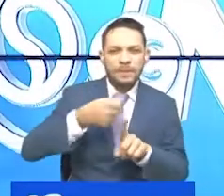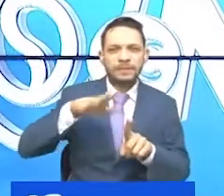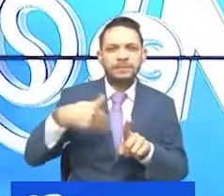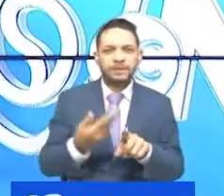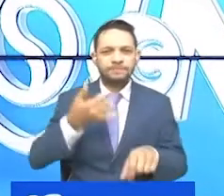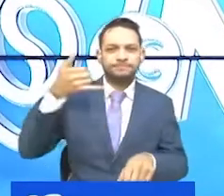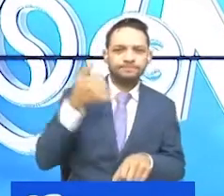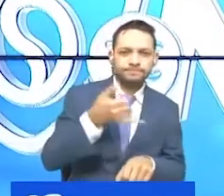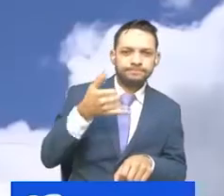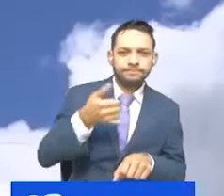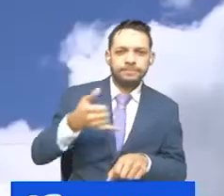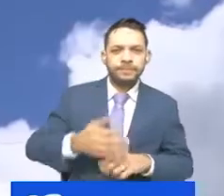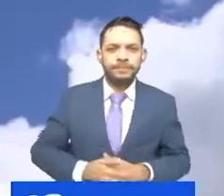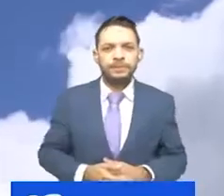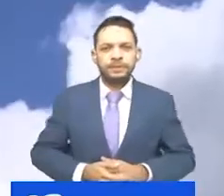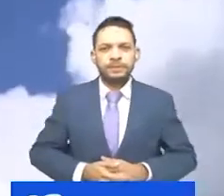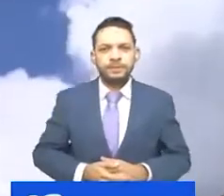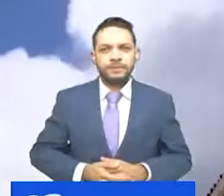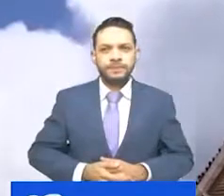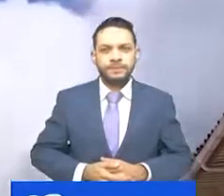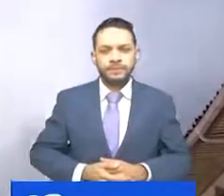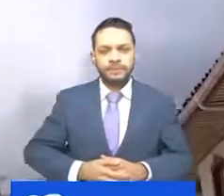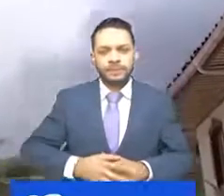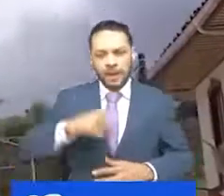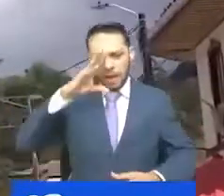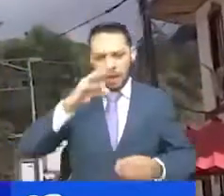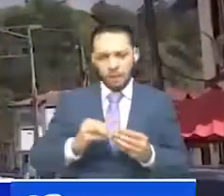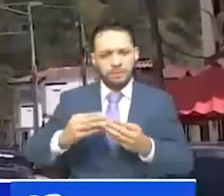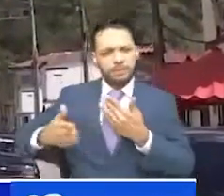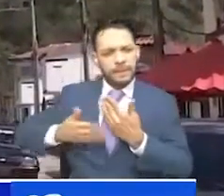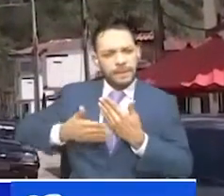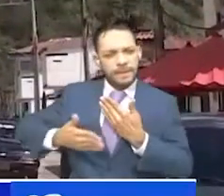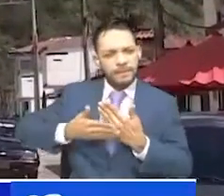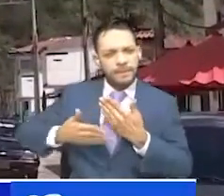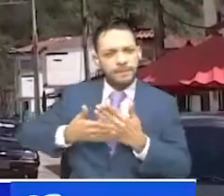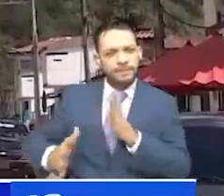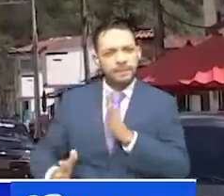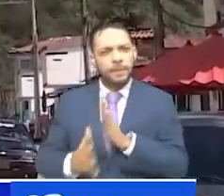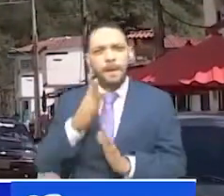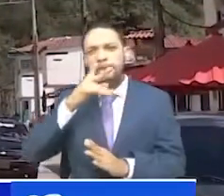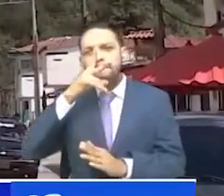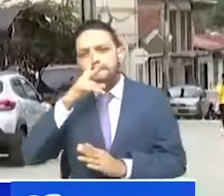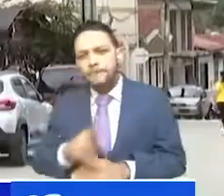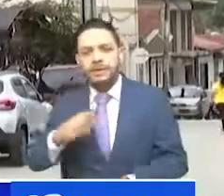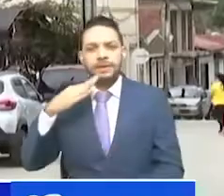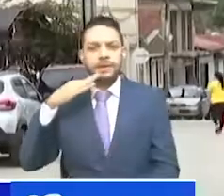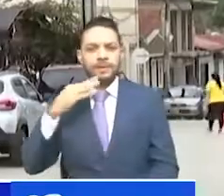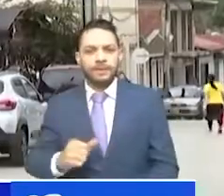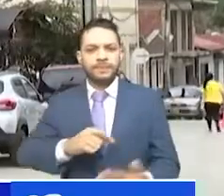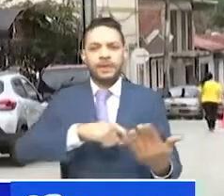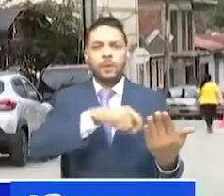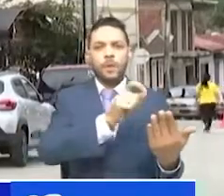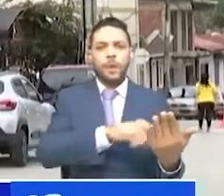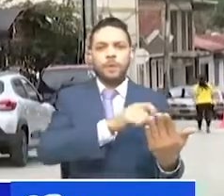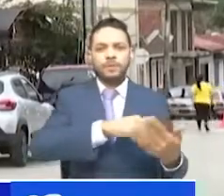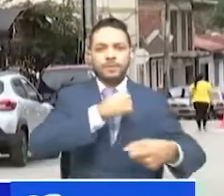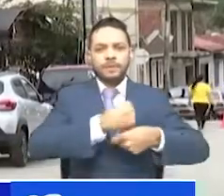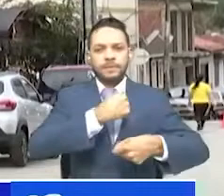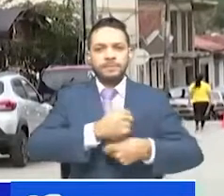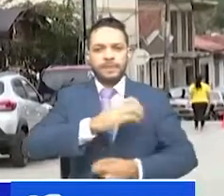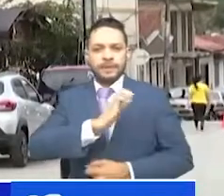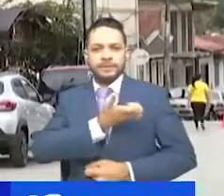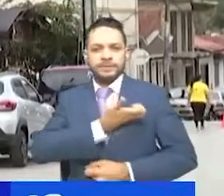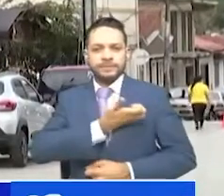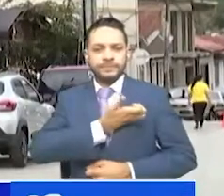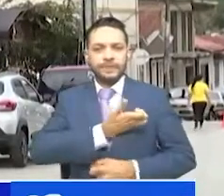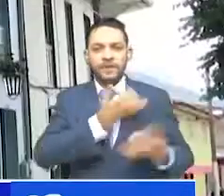municipio. De acuerdo con información preliminar, la víctima sería una contratista de la alcaldía municipal, quien de regreso a